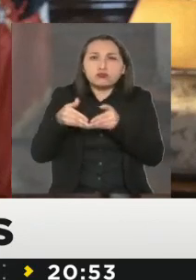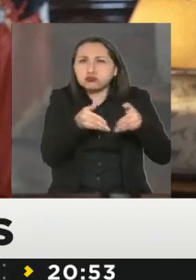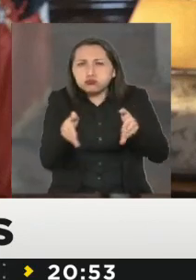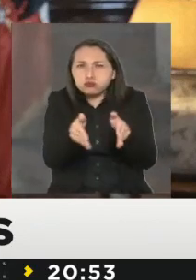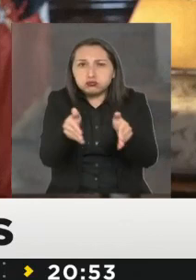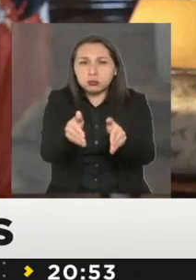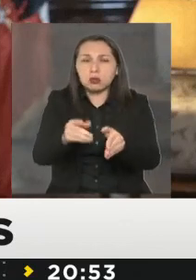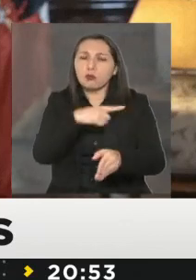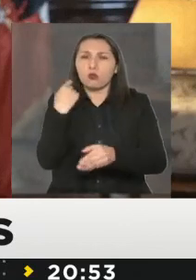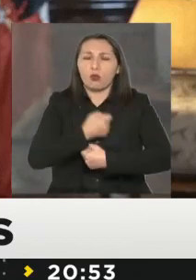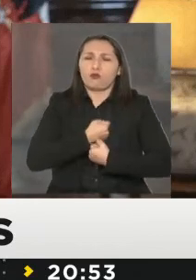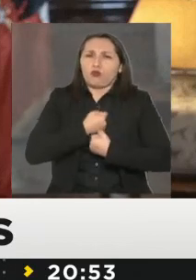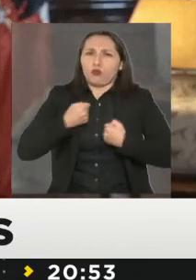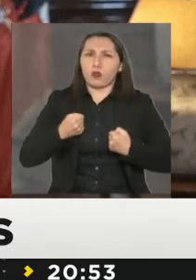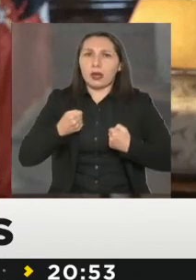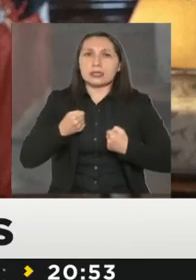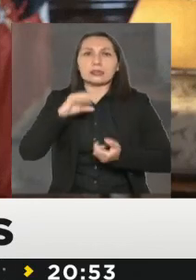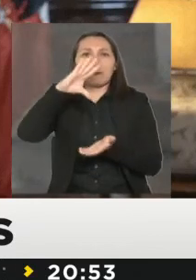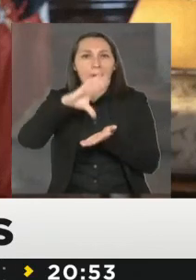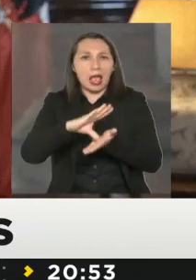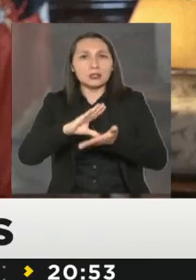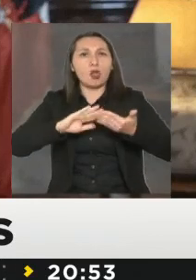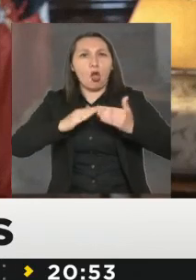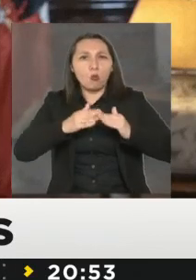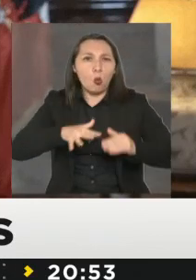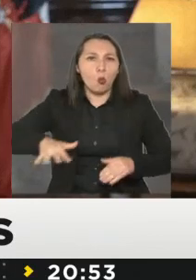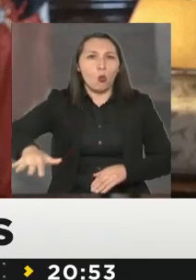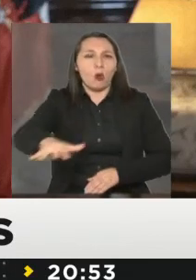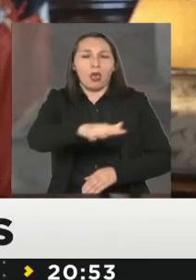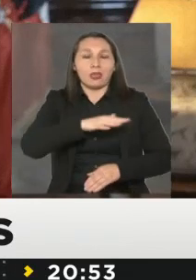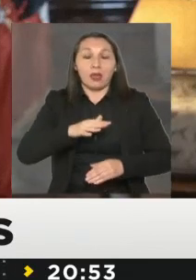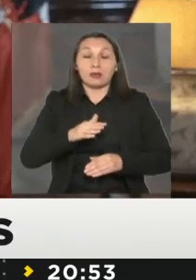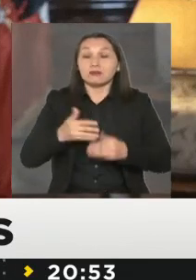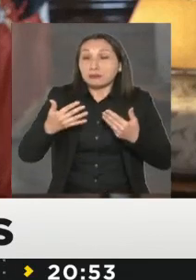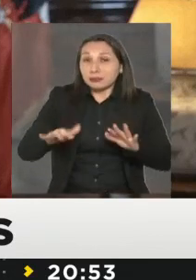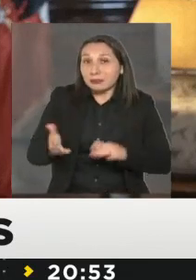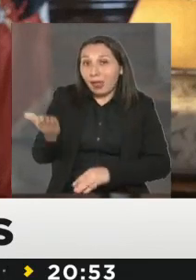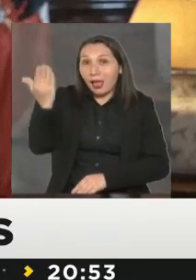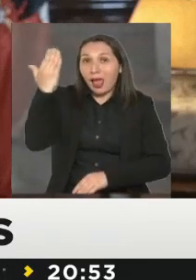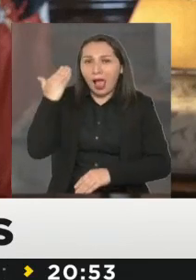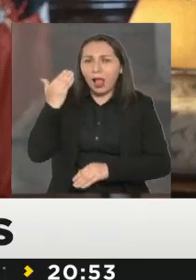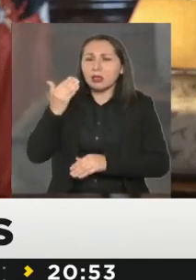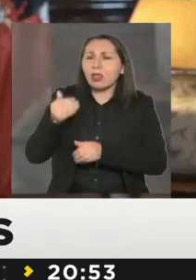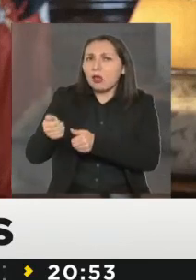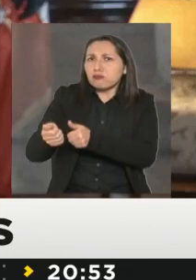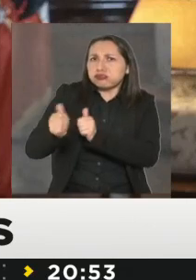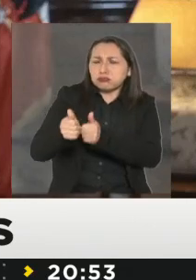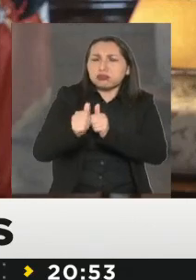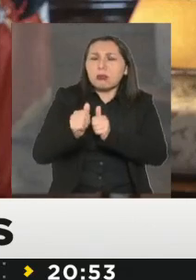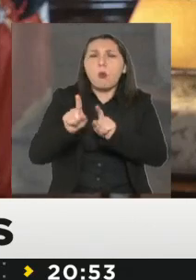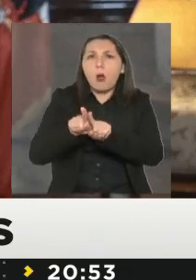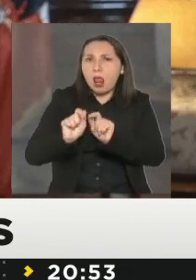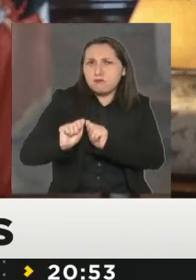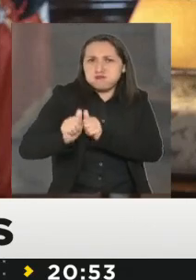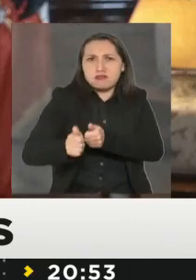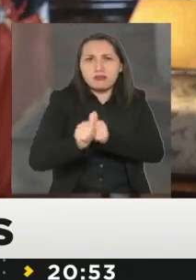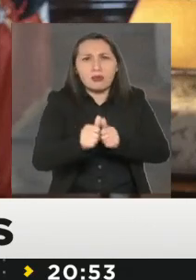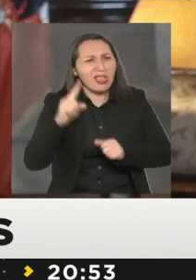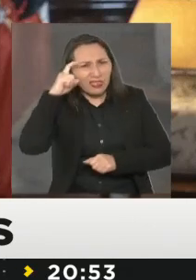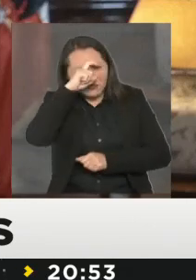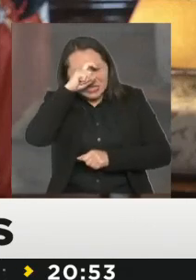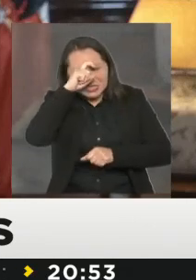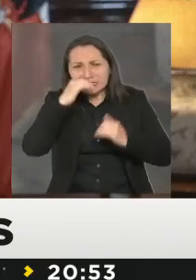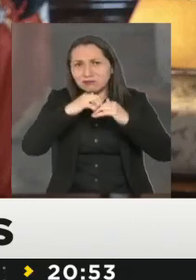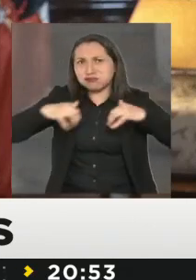recorrido que nos fortalezca como país y como comunidad ya antes hemos superado divisiones difíciles y heridas